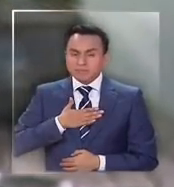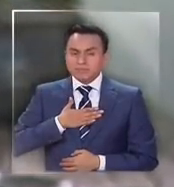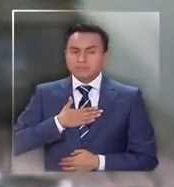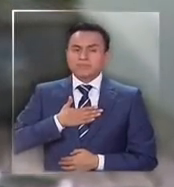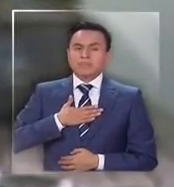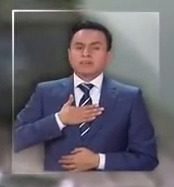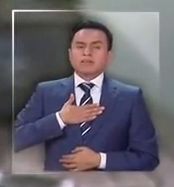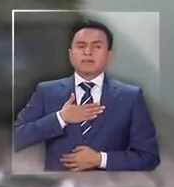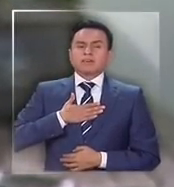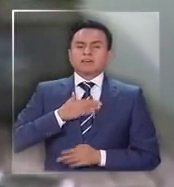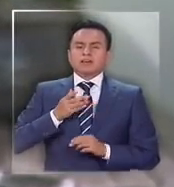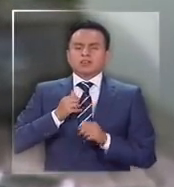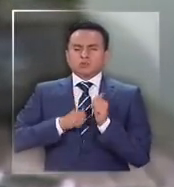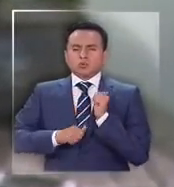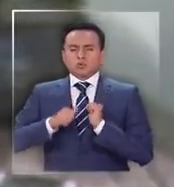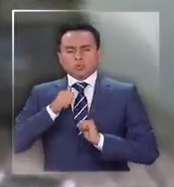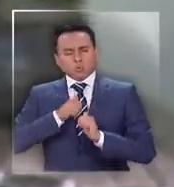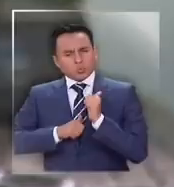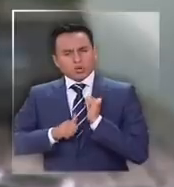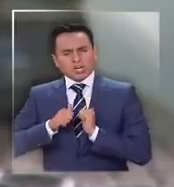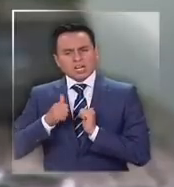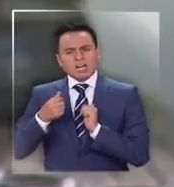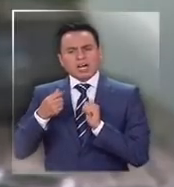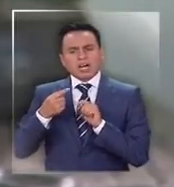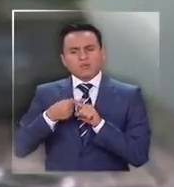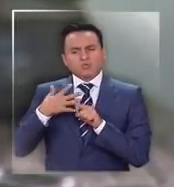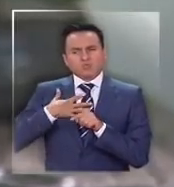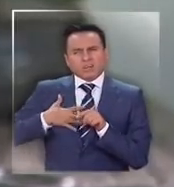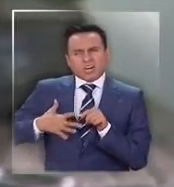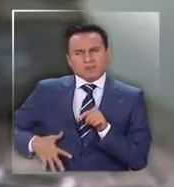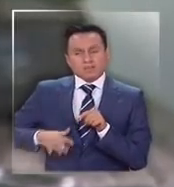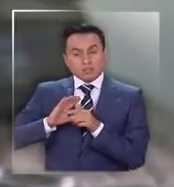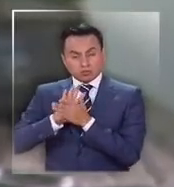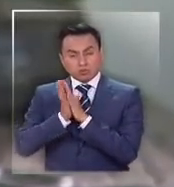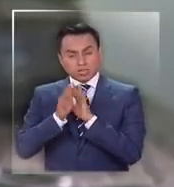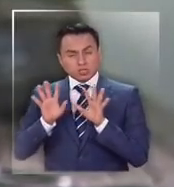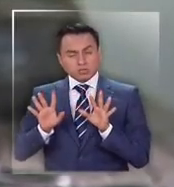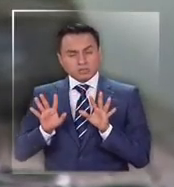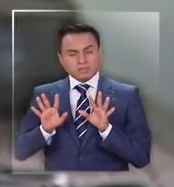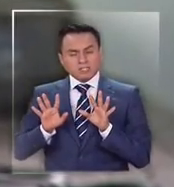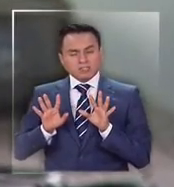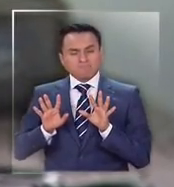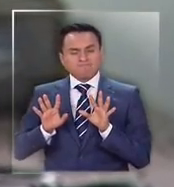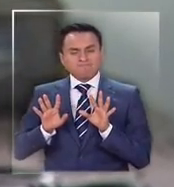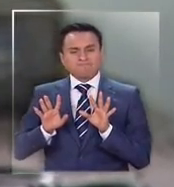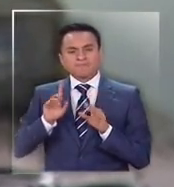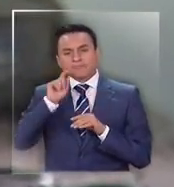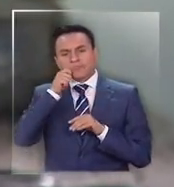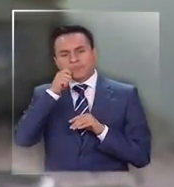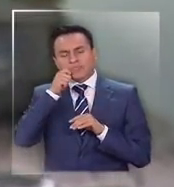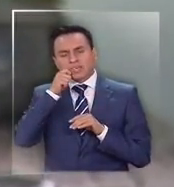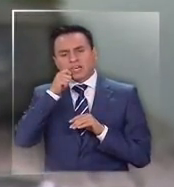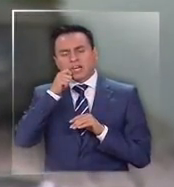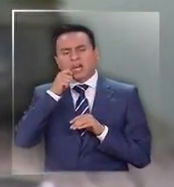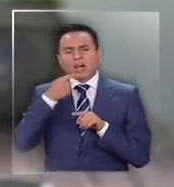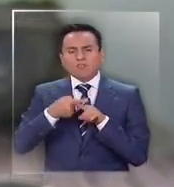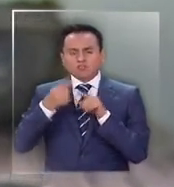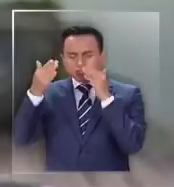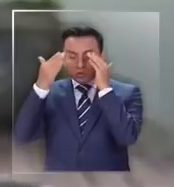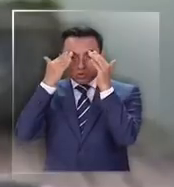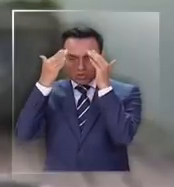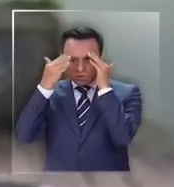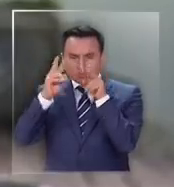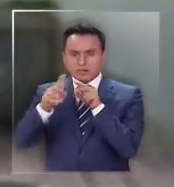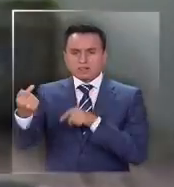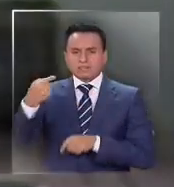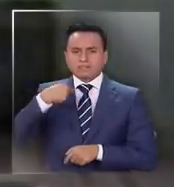que esta tortura de abuso, de tocarme y todo eso, era el abuso psicológico que me